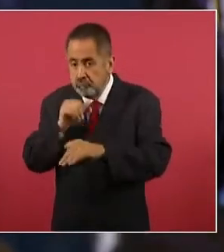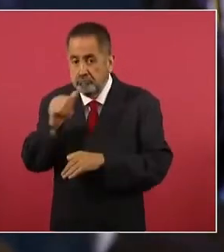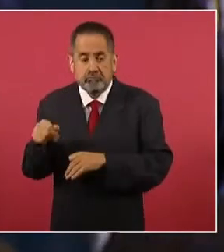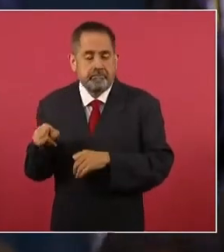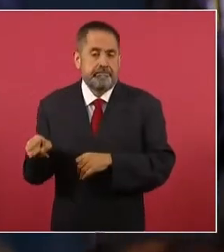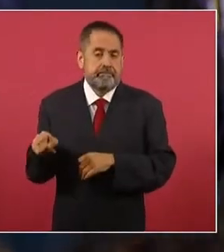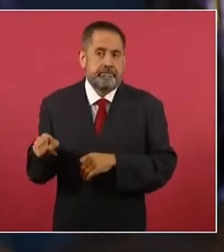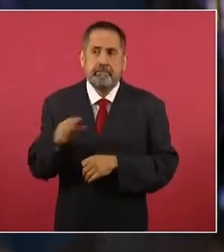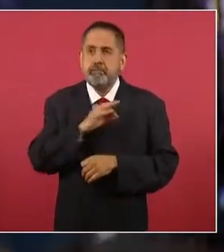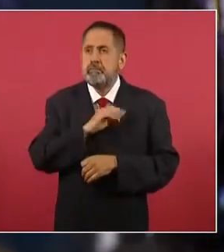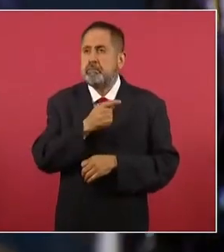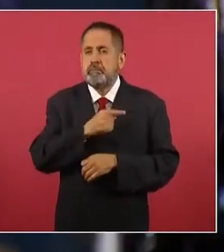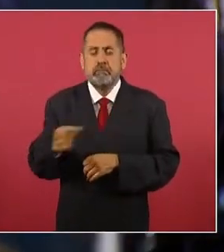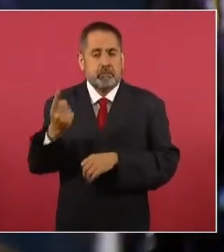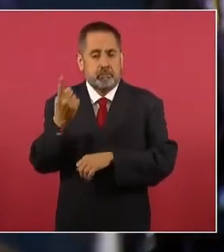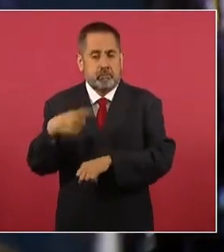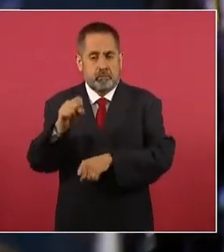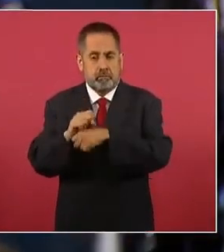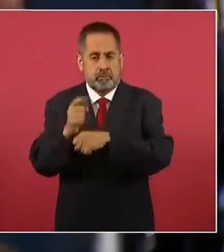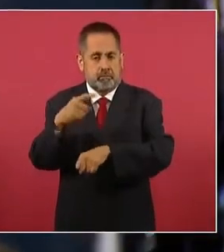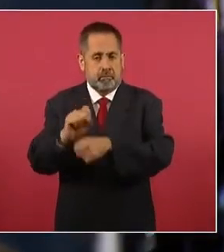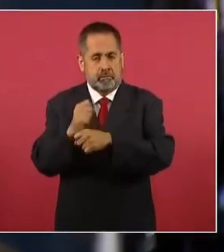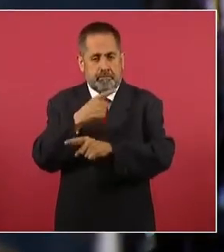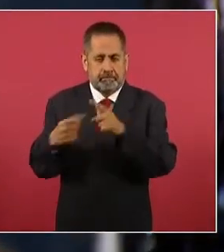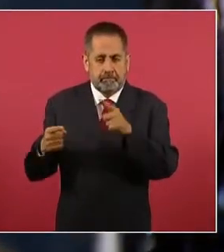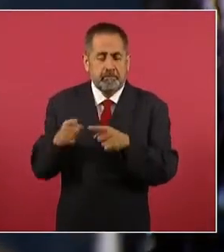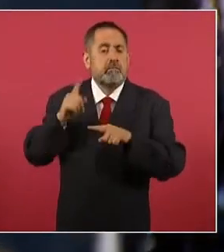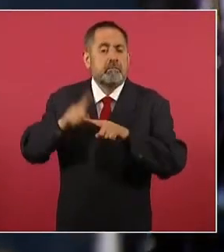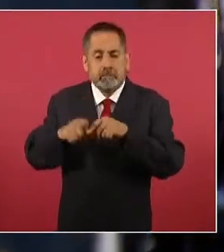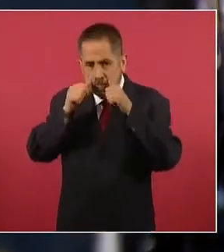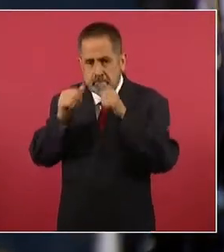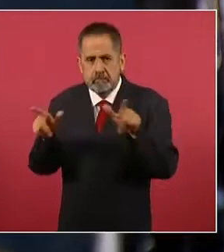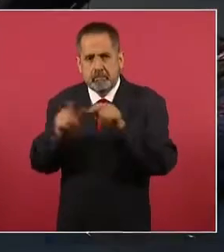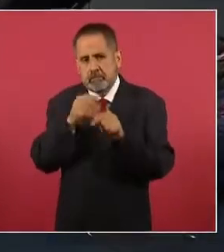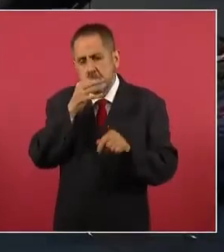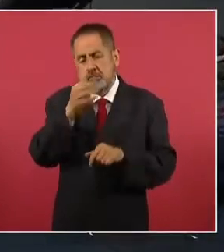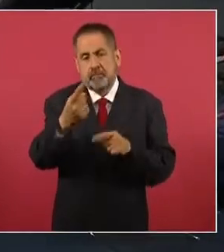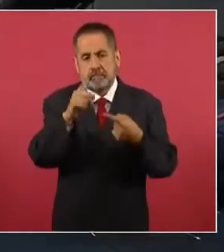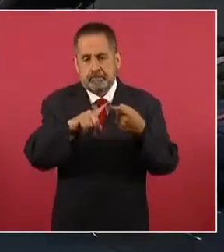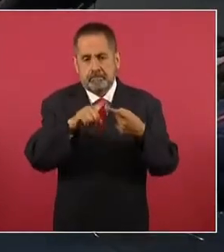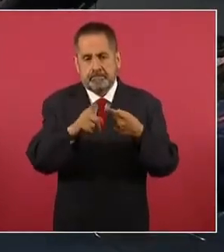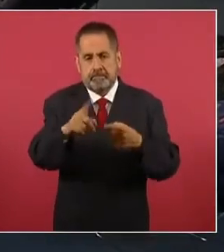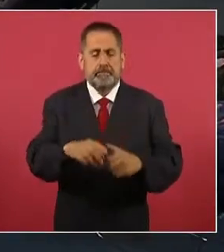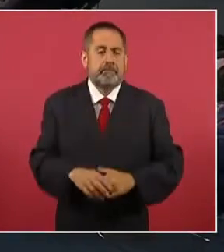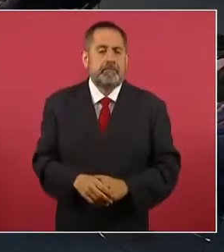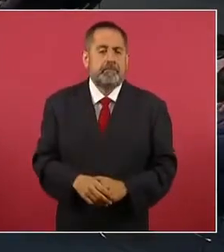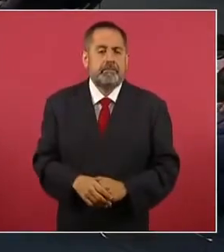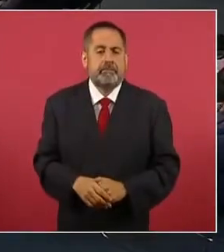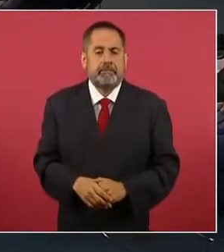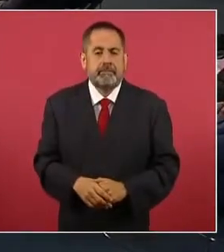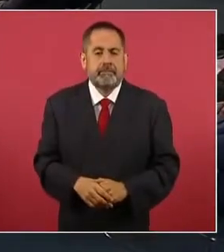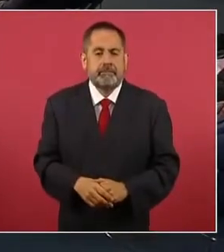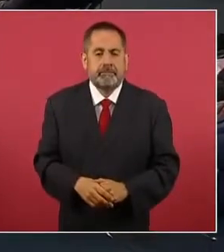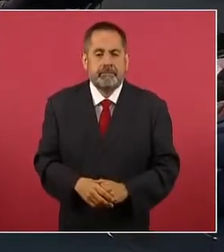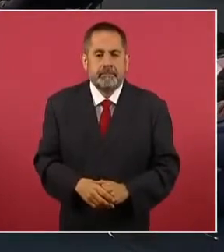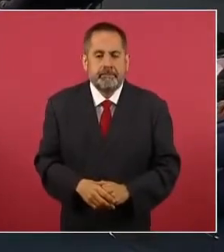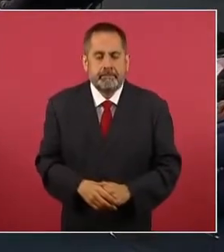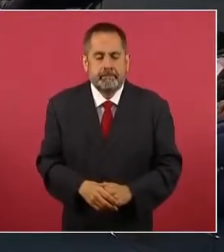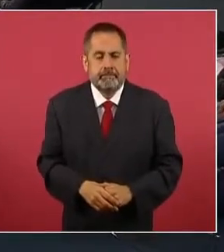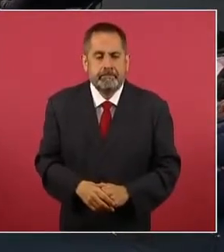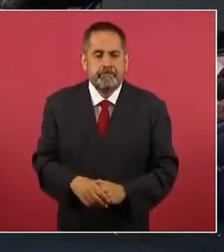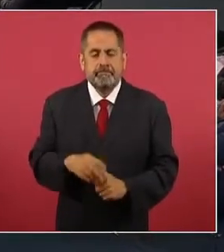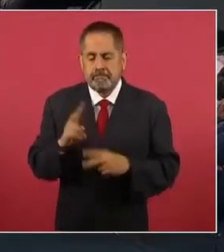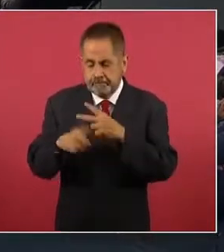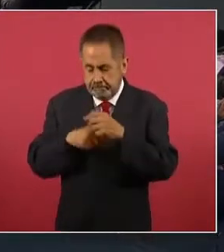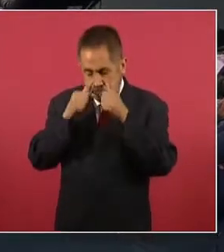esto tiene aproximadamente una semana y media que sucedió, presidente. Ese sería el primero. Sí, vamos a atenderlo. En